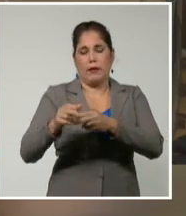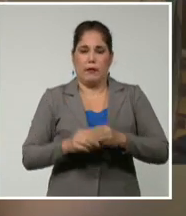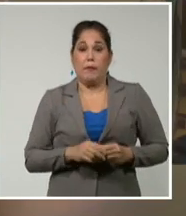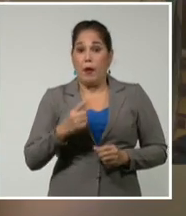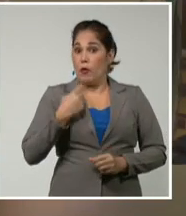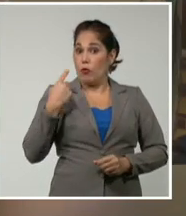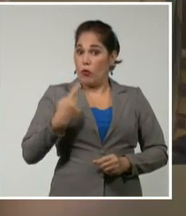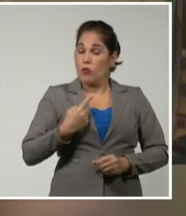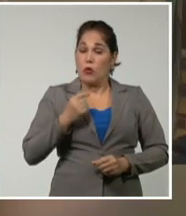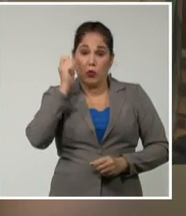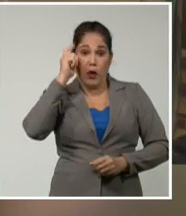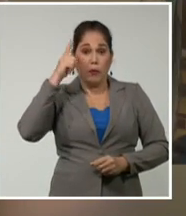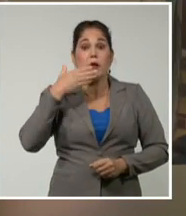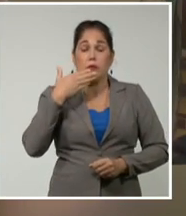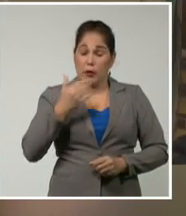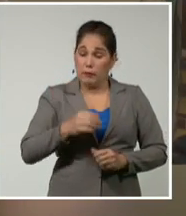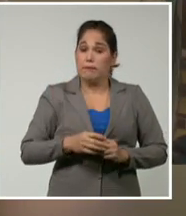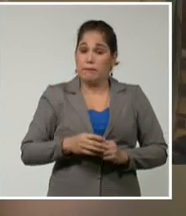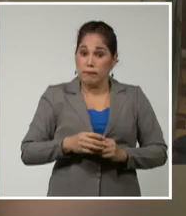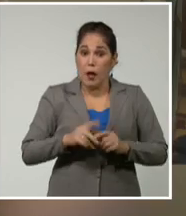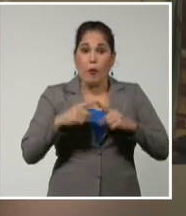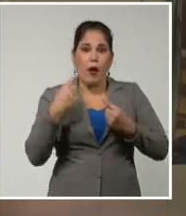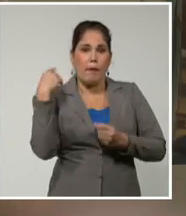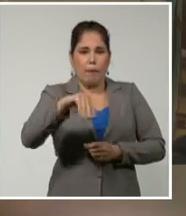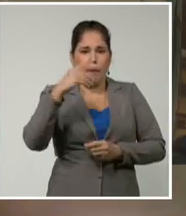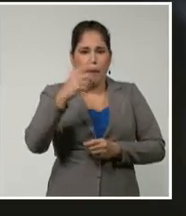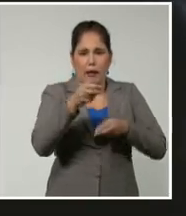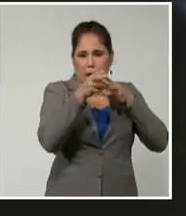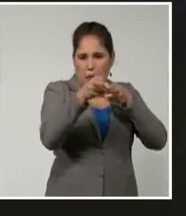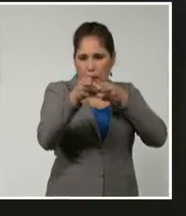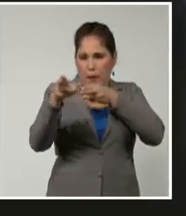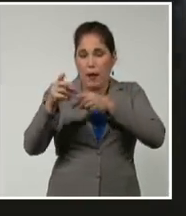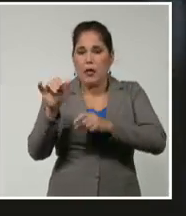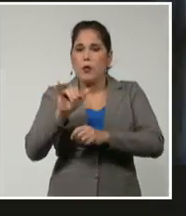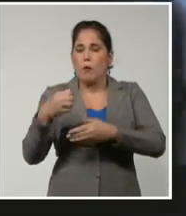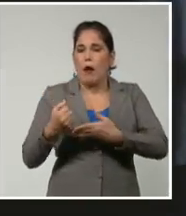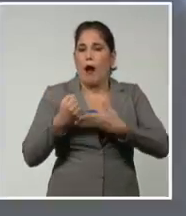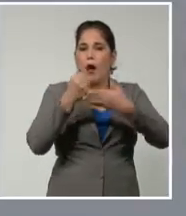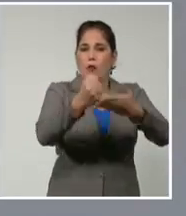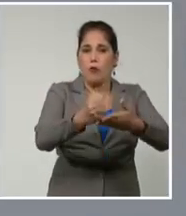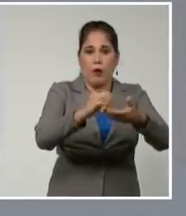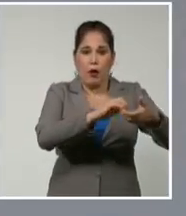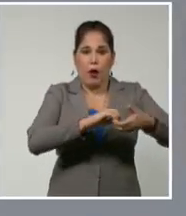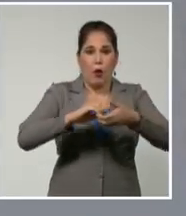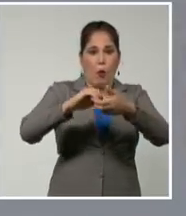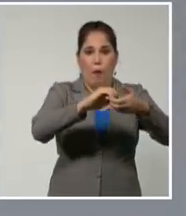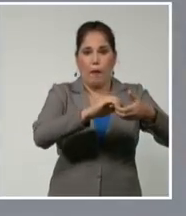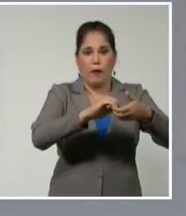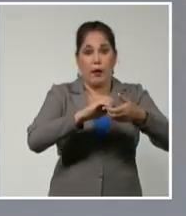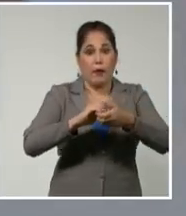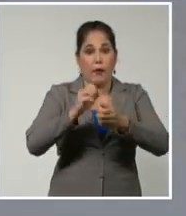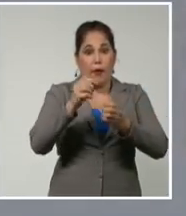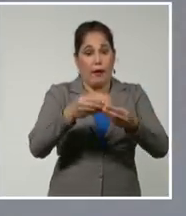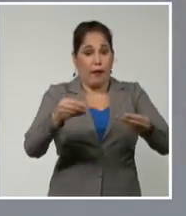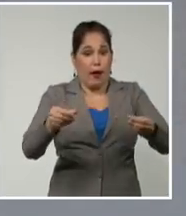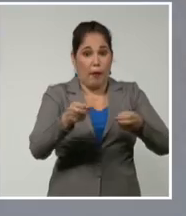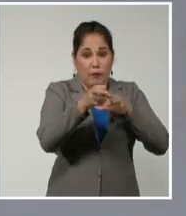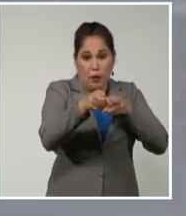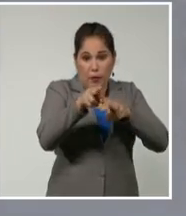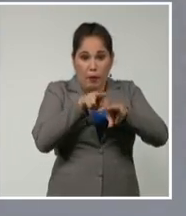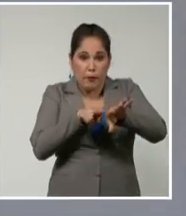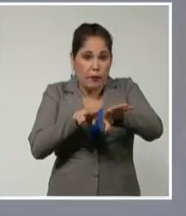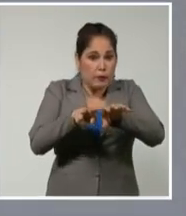nosotros fue una gran experiencia en la práctica de ayuda a los compañeros de tierra. Es decir, que